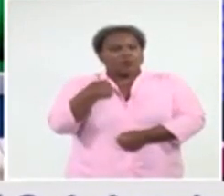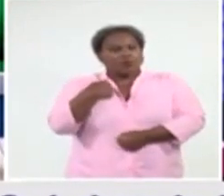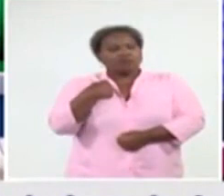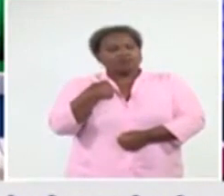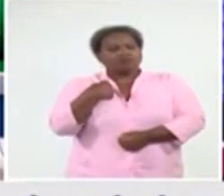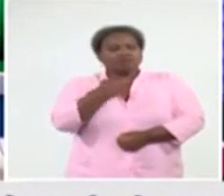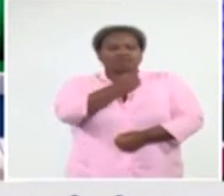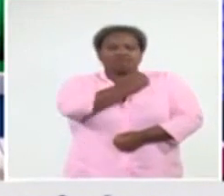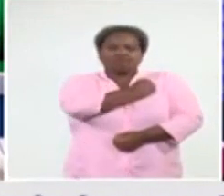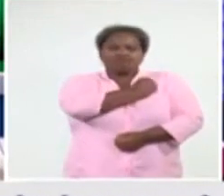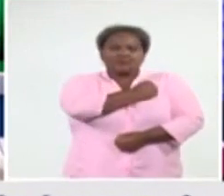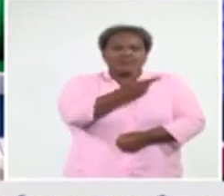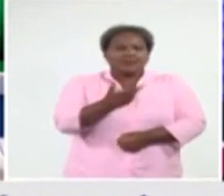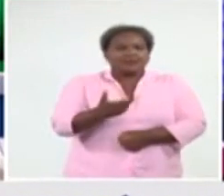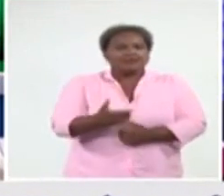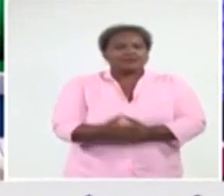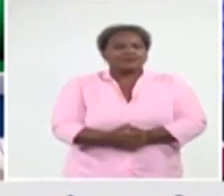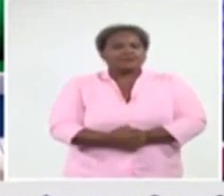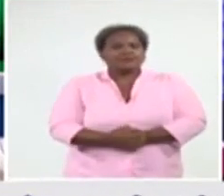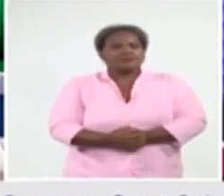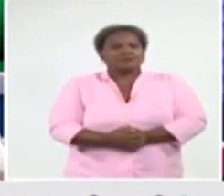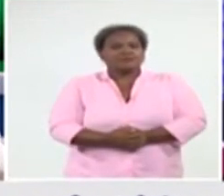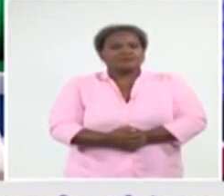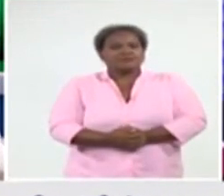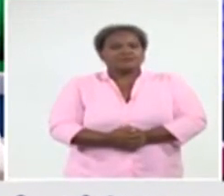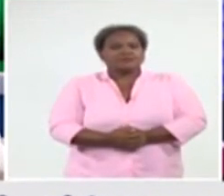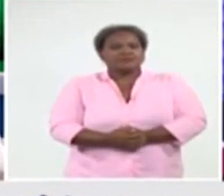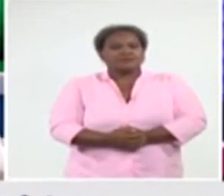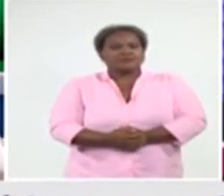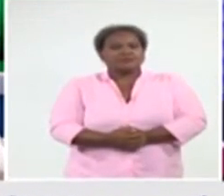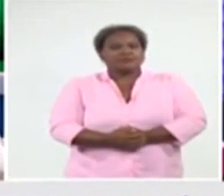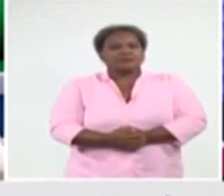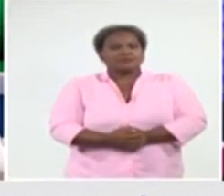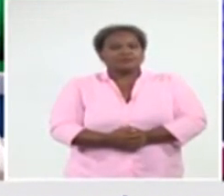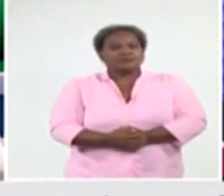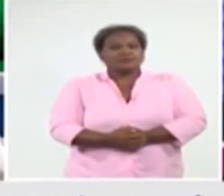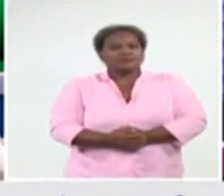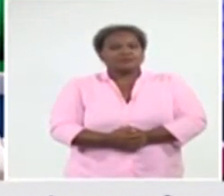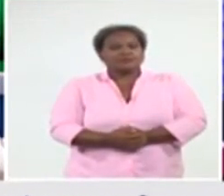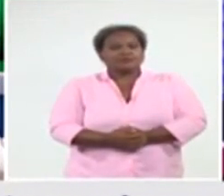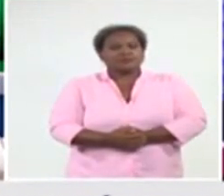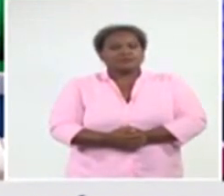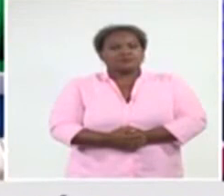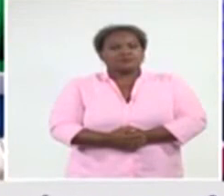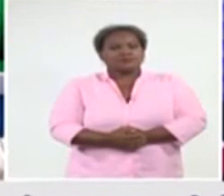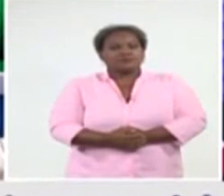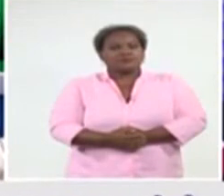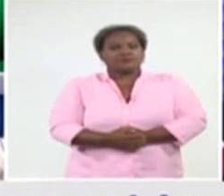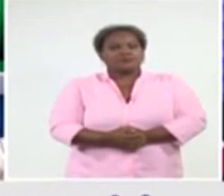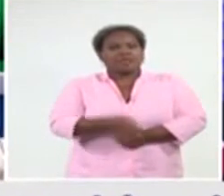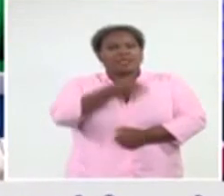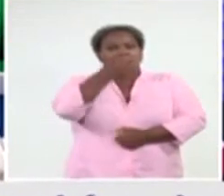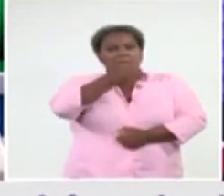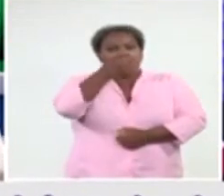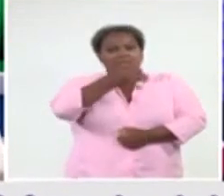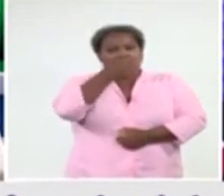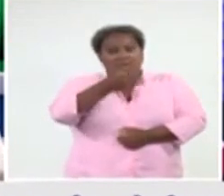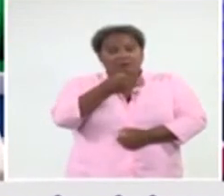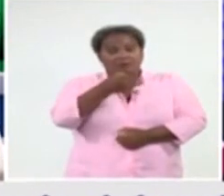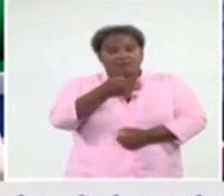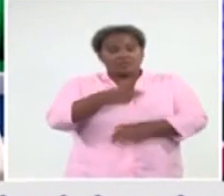quedan algunos minutos, ¿no es así, Pepe? Sí, sí, cómo no, doctor. Un poco que tocar la situación internacional.